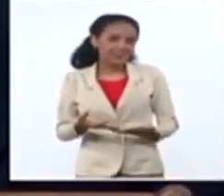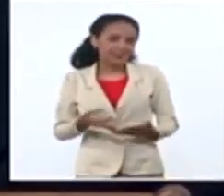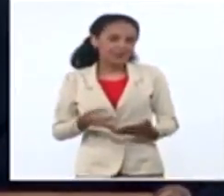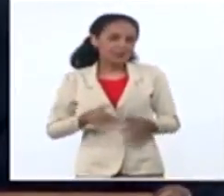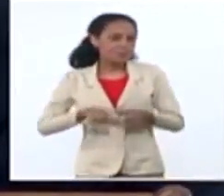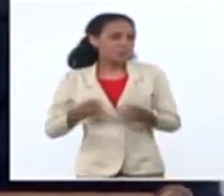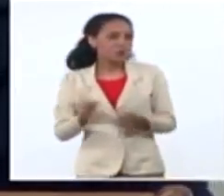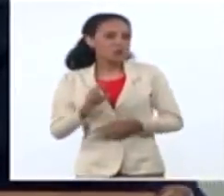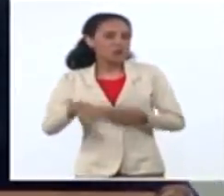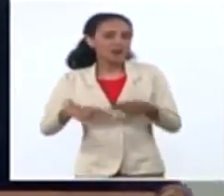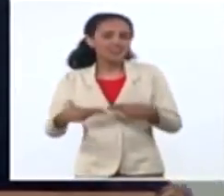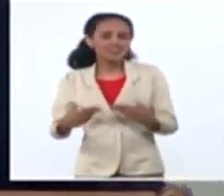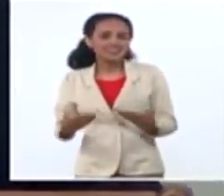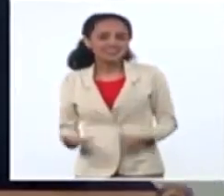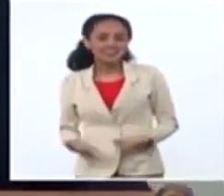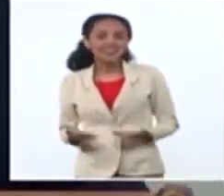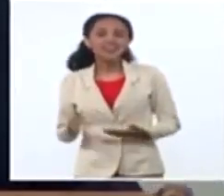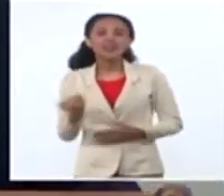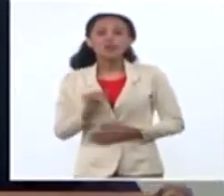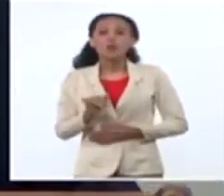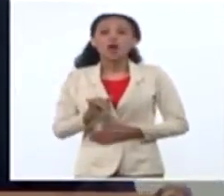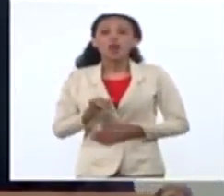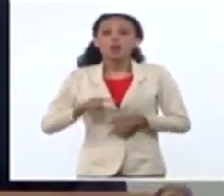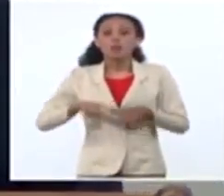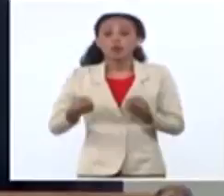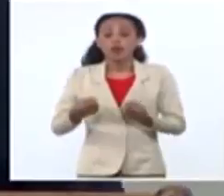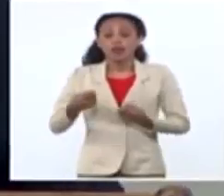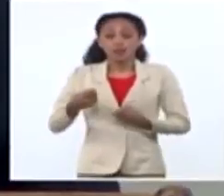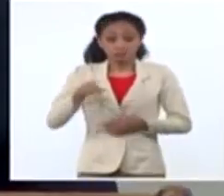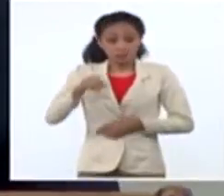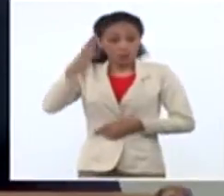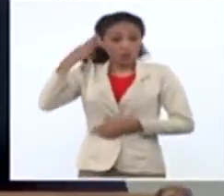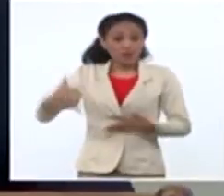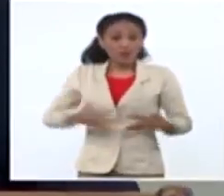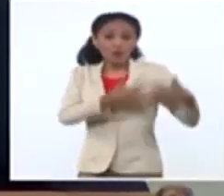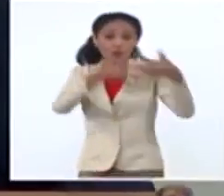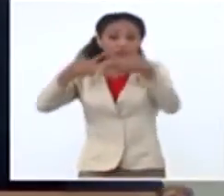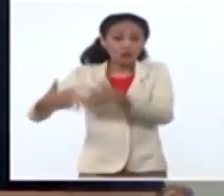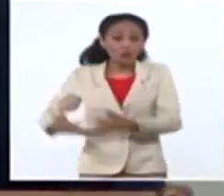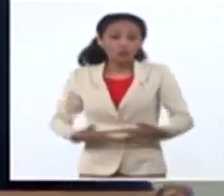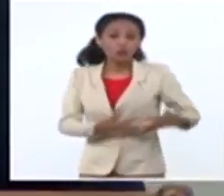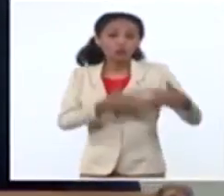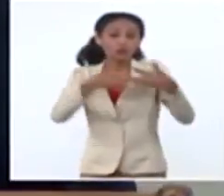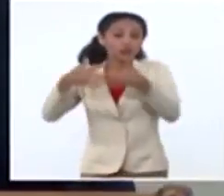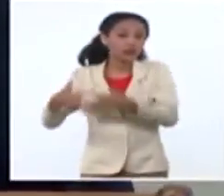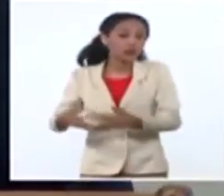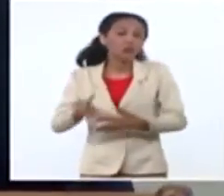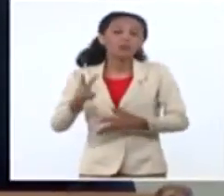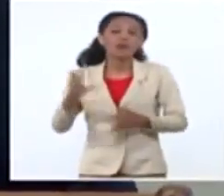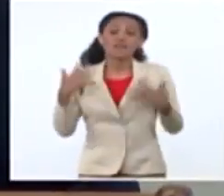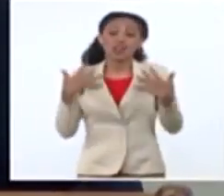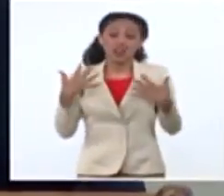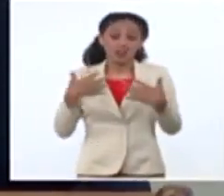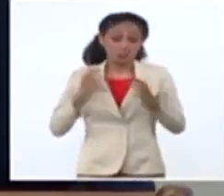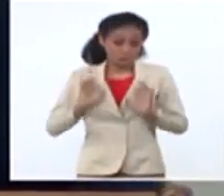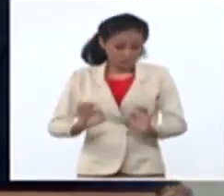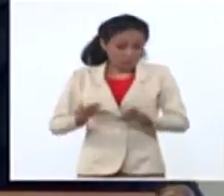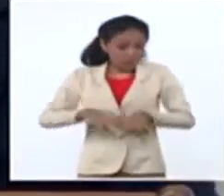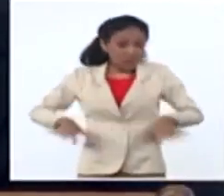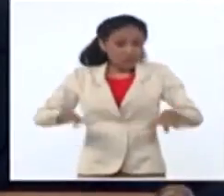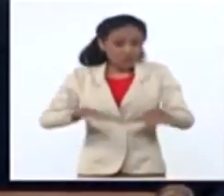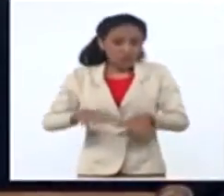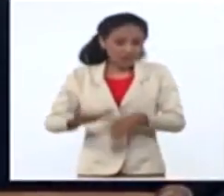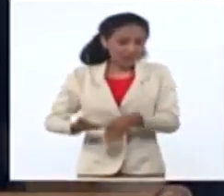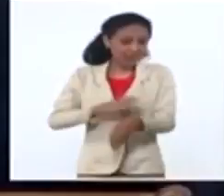la operación estadounidense y sus consecuencias durante el verano que acabo de denunciar.